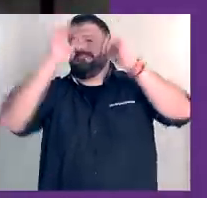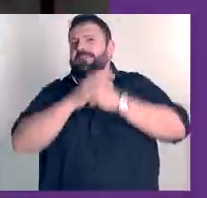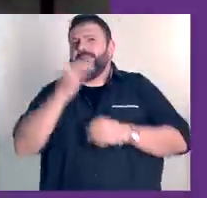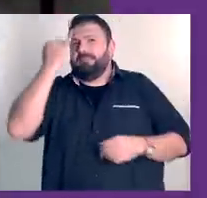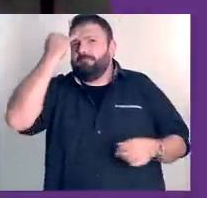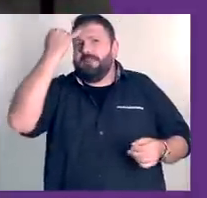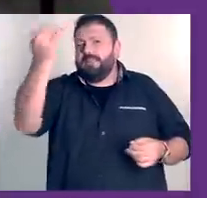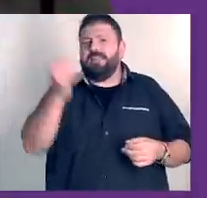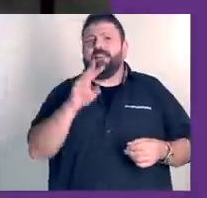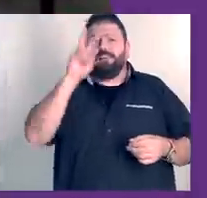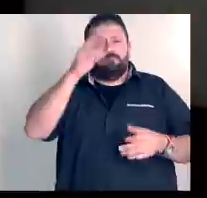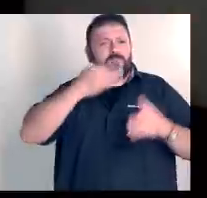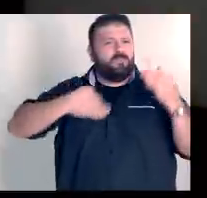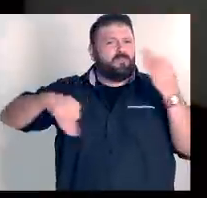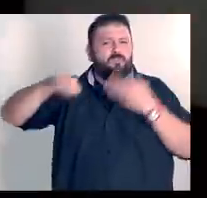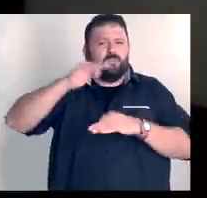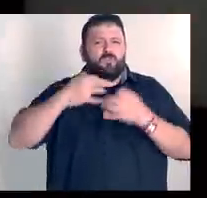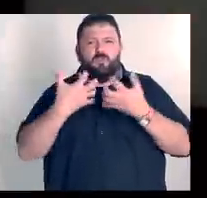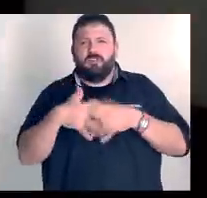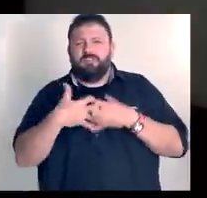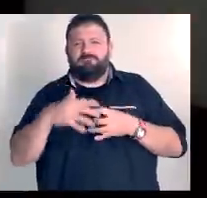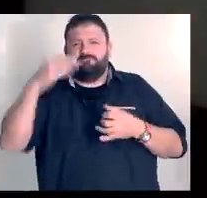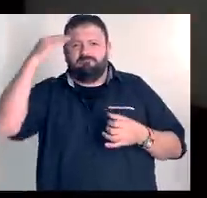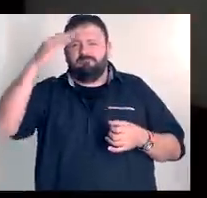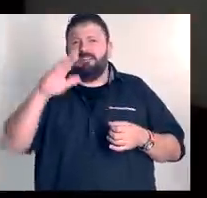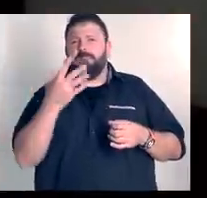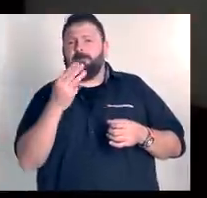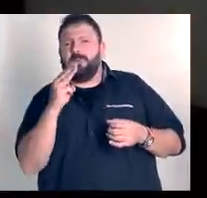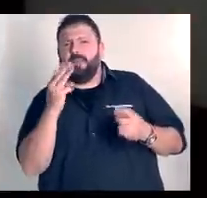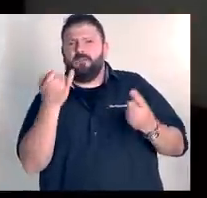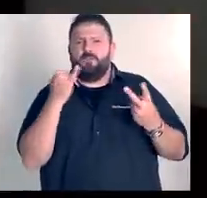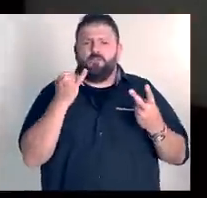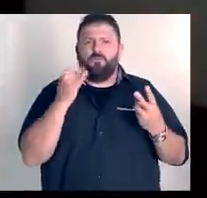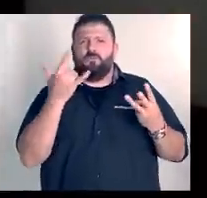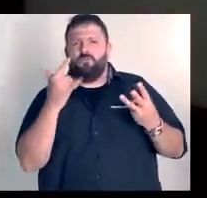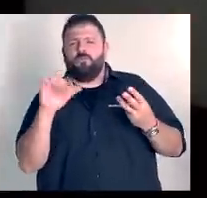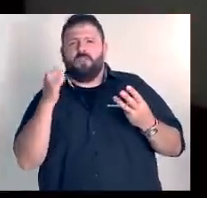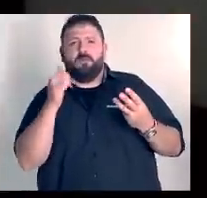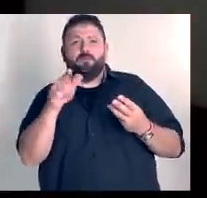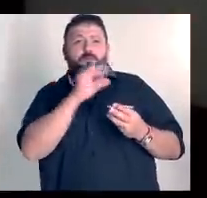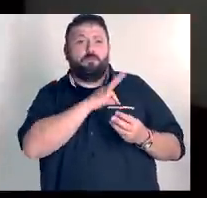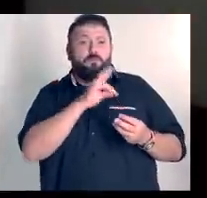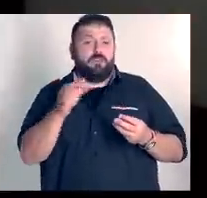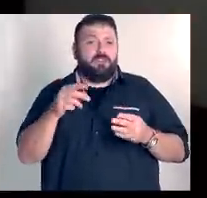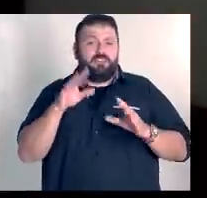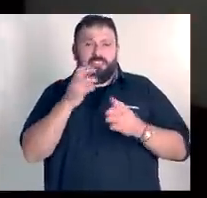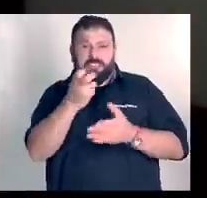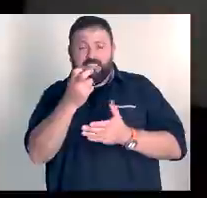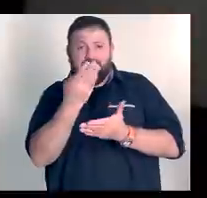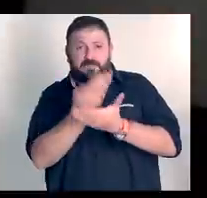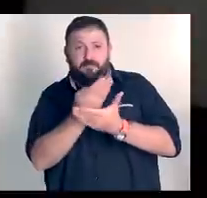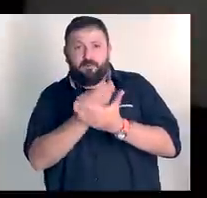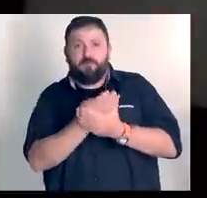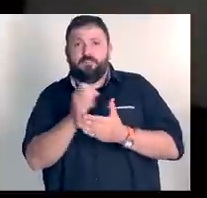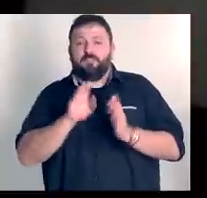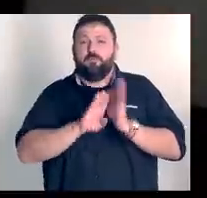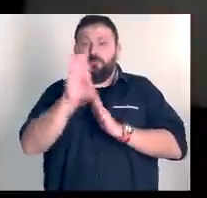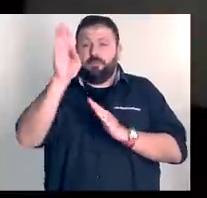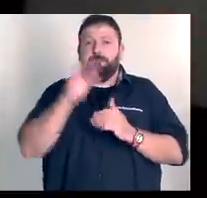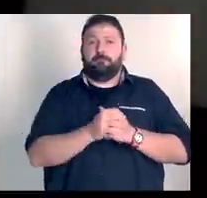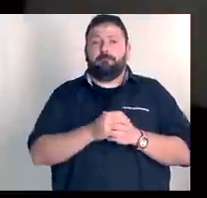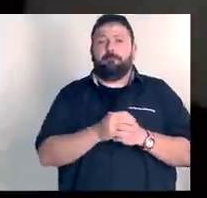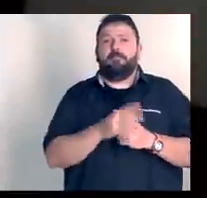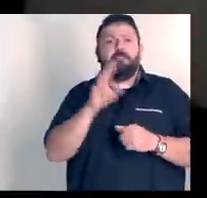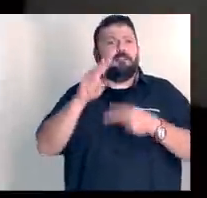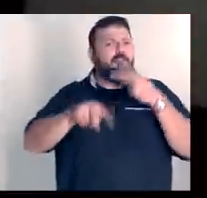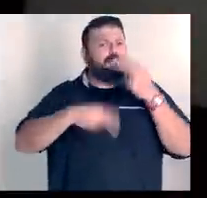los distribuidores que en este mes de mayo, junio, julio y agosto califiquen en su Bronce Supreme y en su Bono Bronce Supreme van